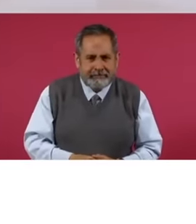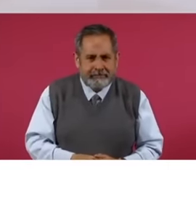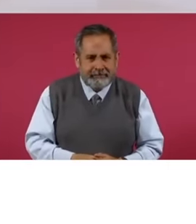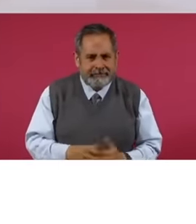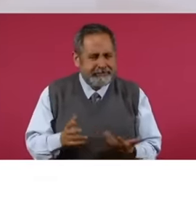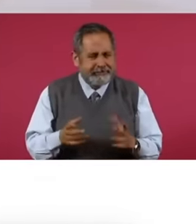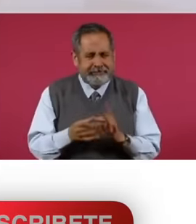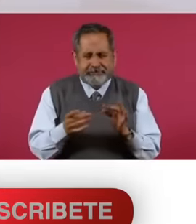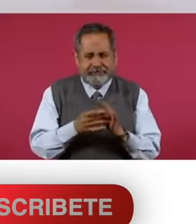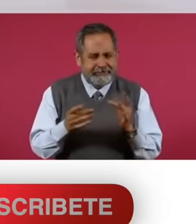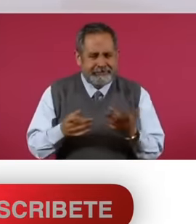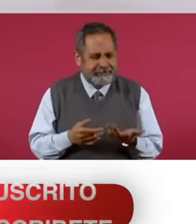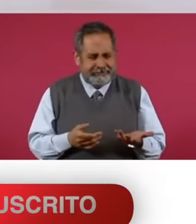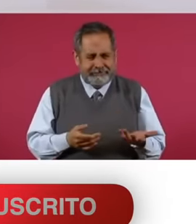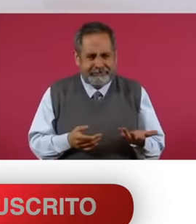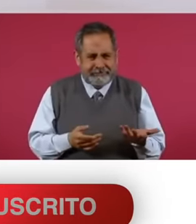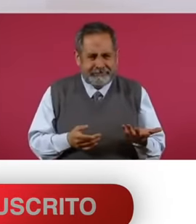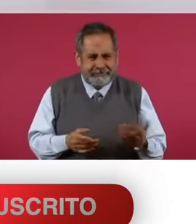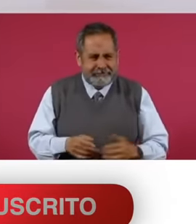estamos hablando.